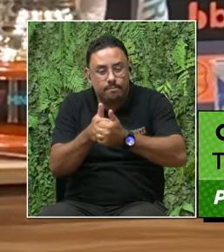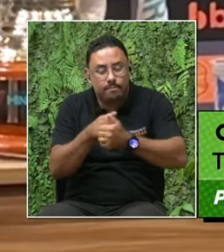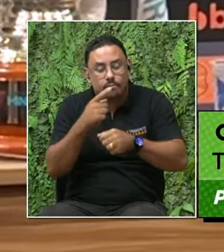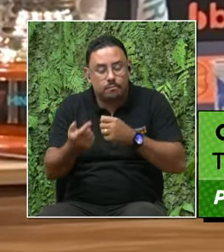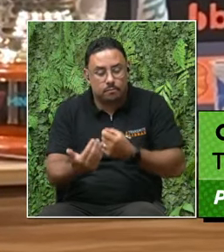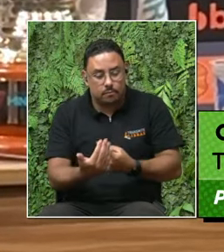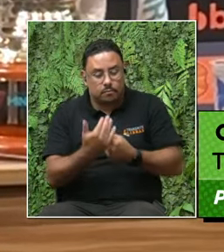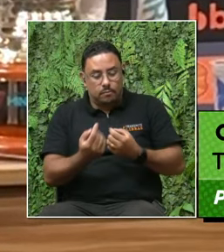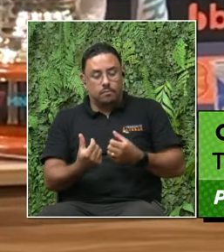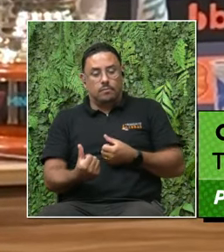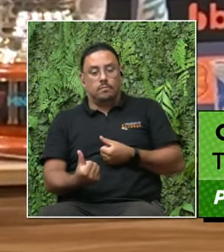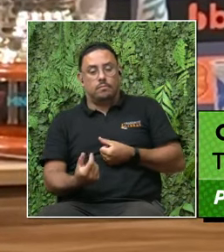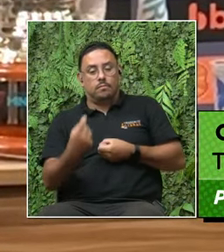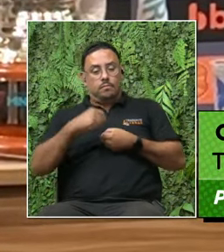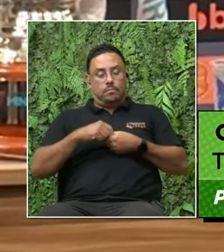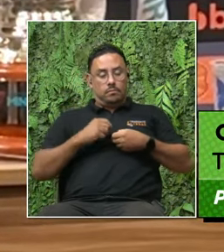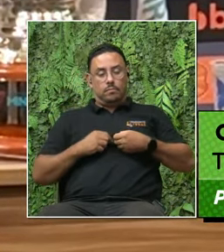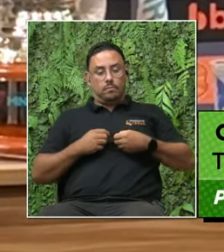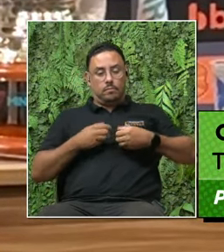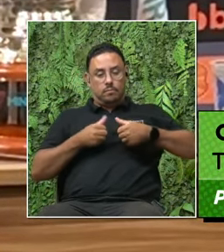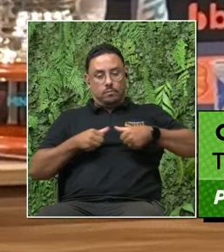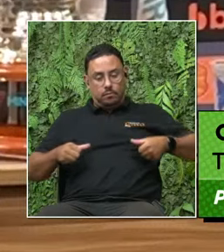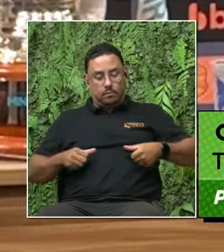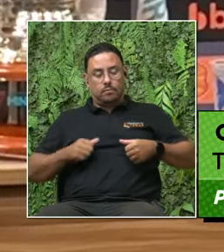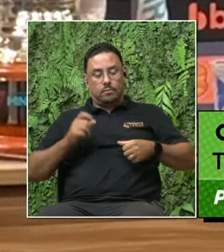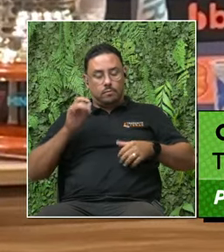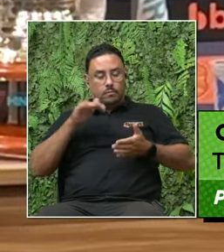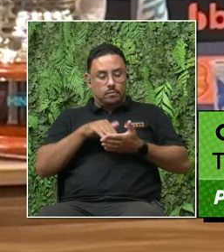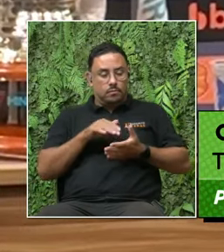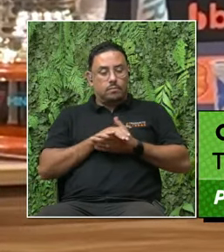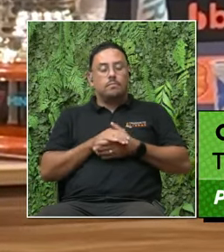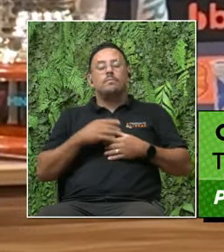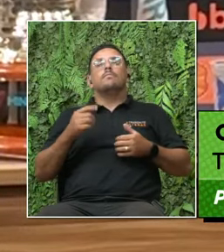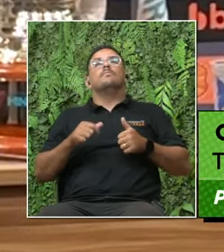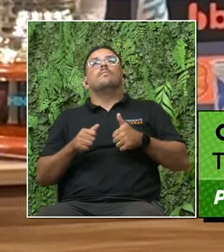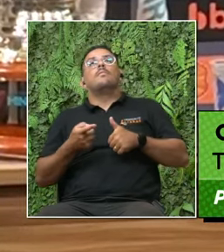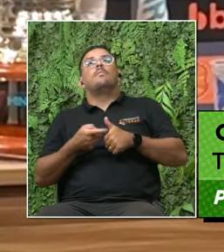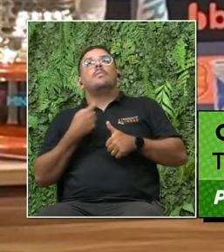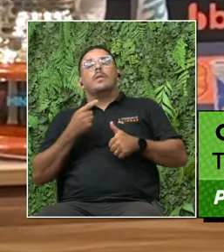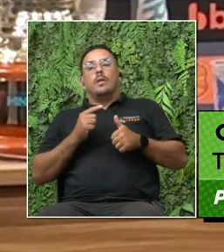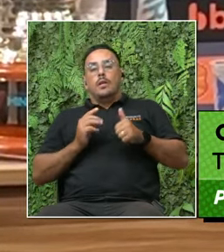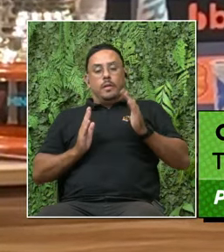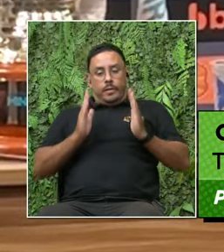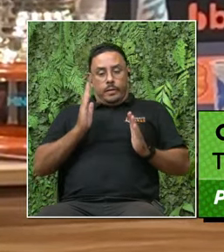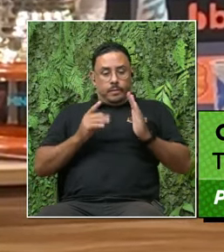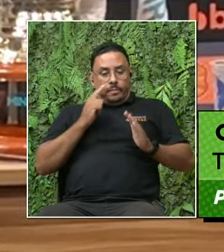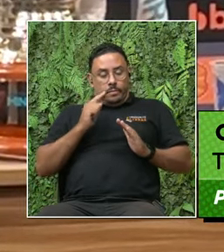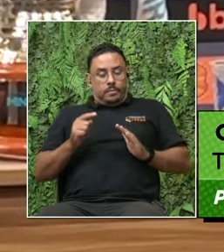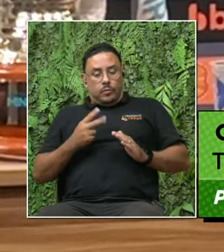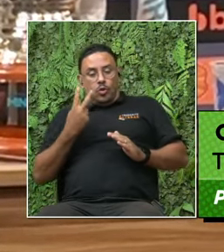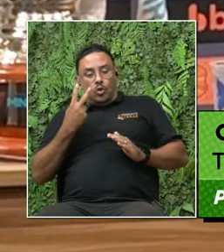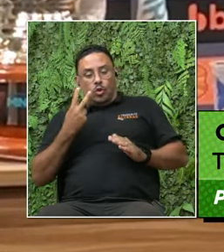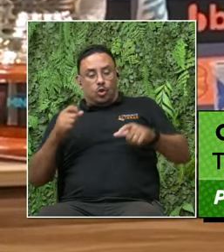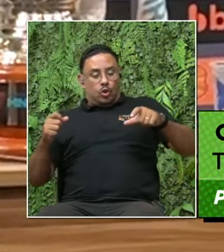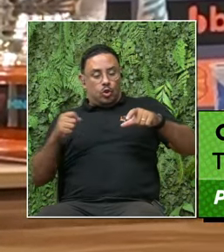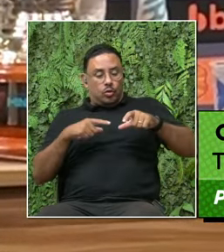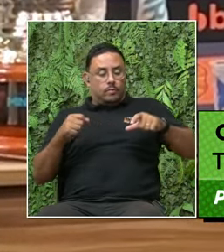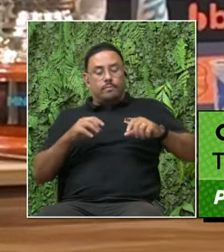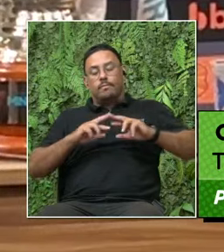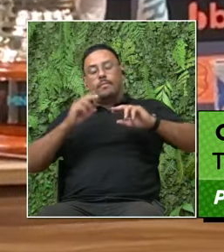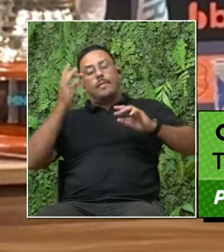tiempo con posibil de ganar final Y en el primer tiempo Tuim situes Claras para